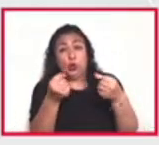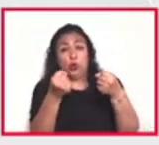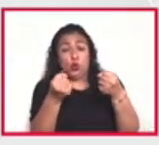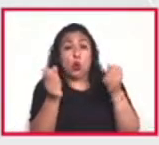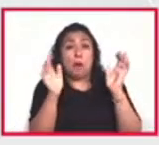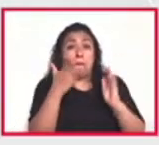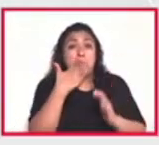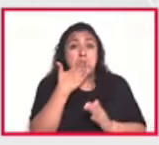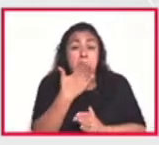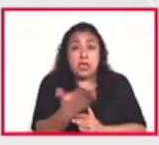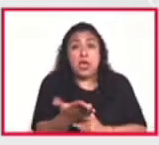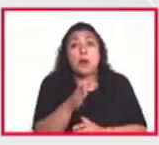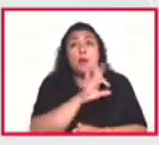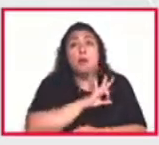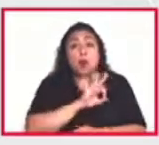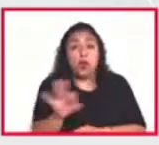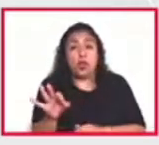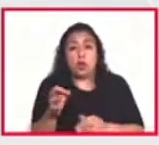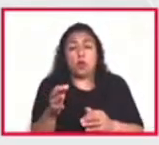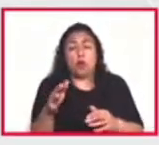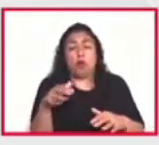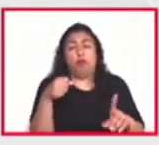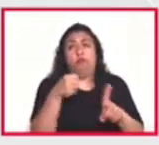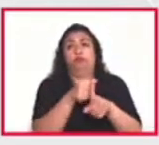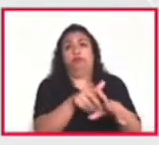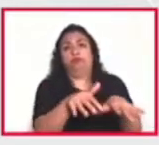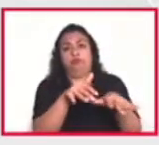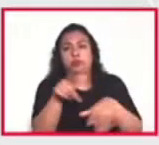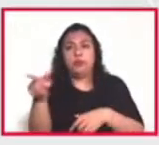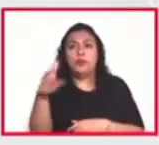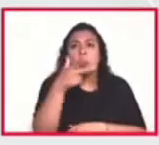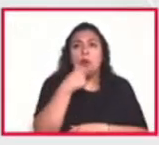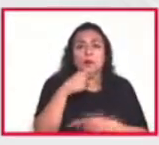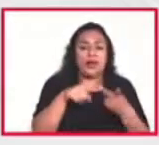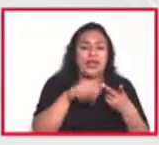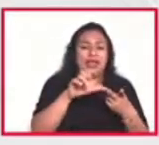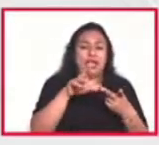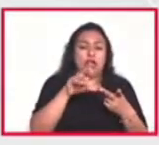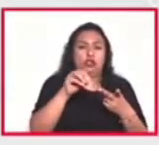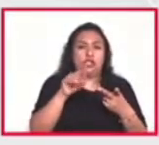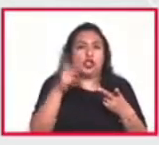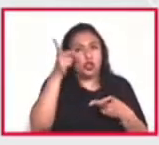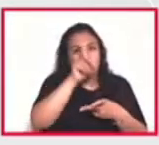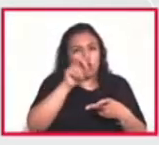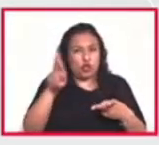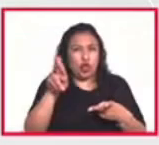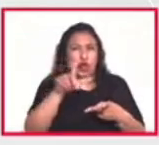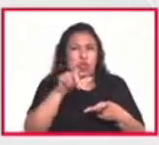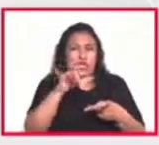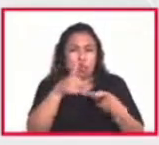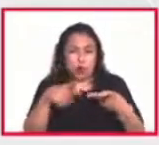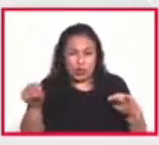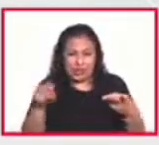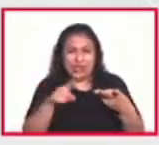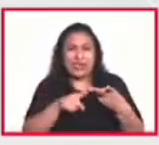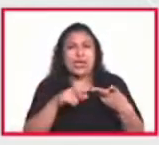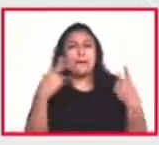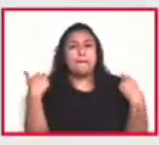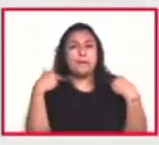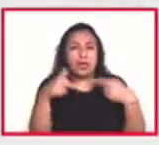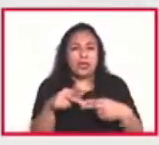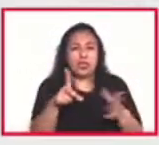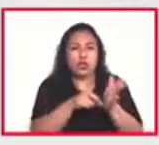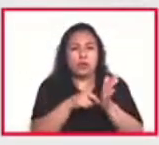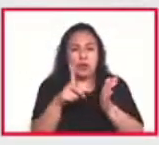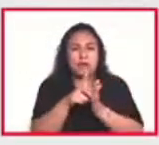bueno el poder impactar. Carlos Escolari, doctor en lingüística aplicada y catedrático del Departamento de Comunicación de